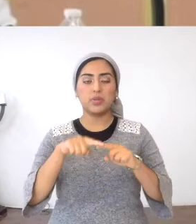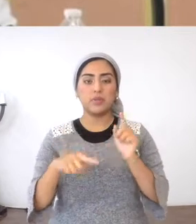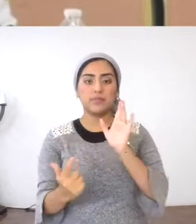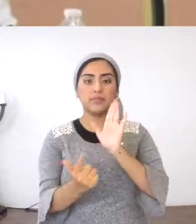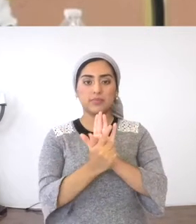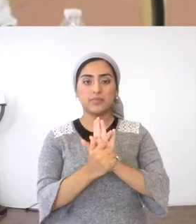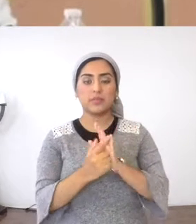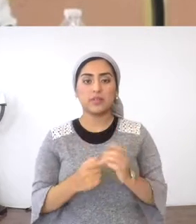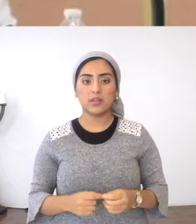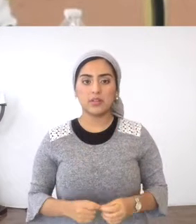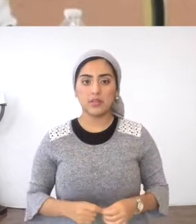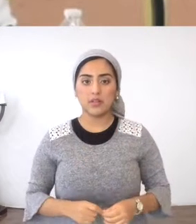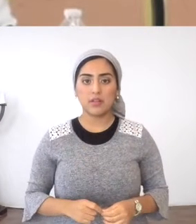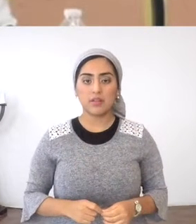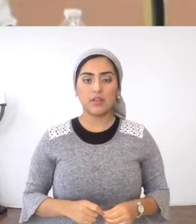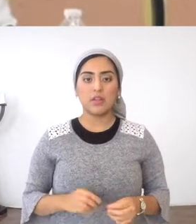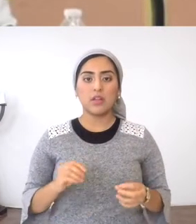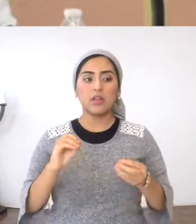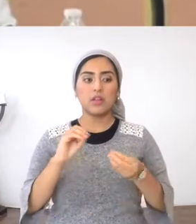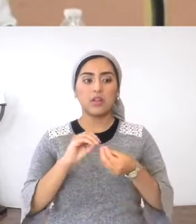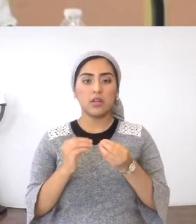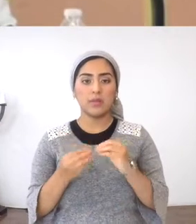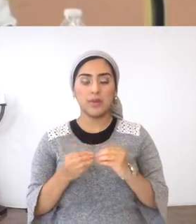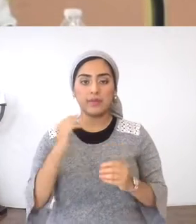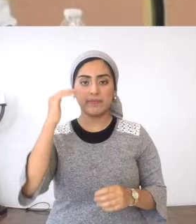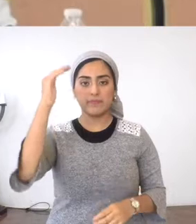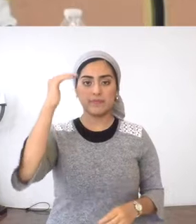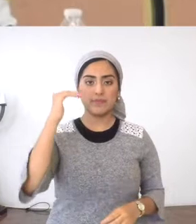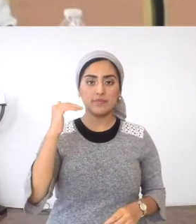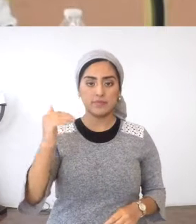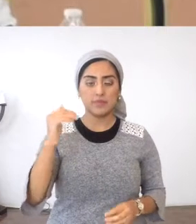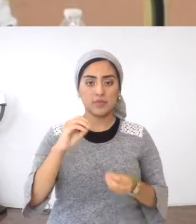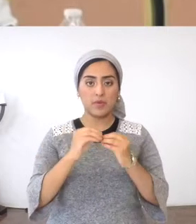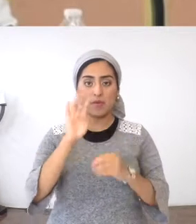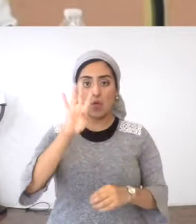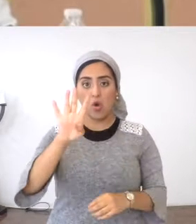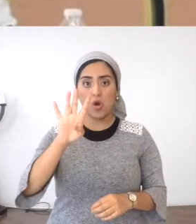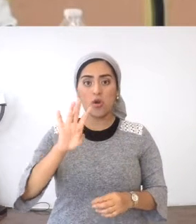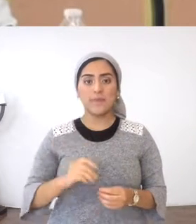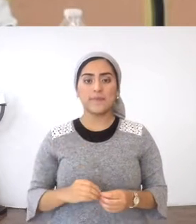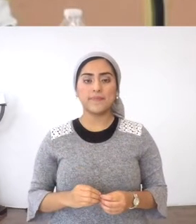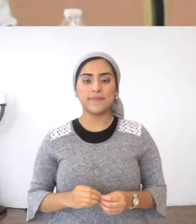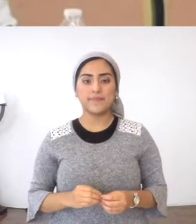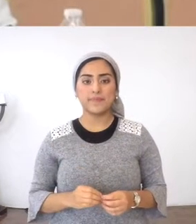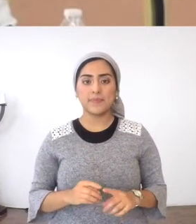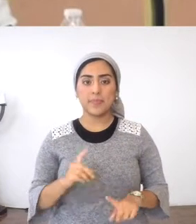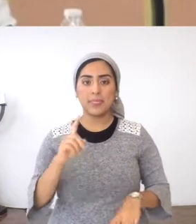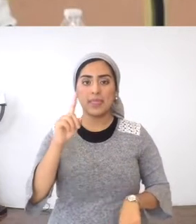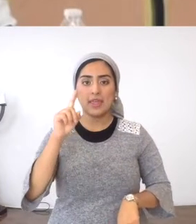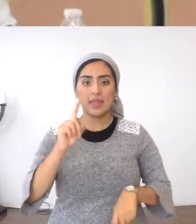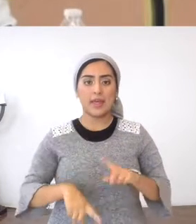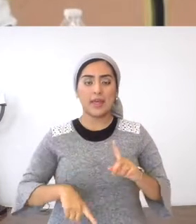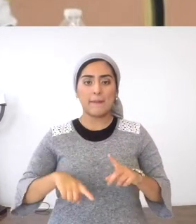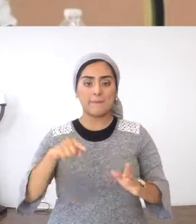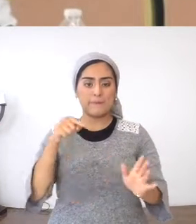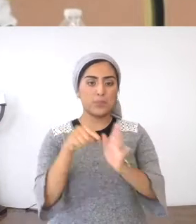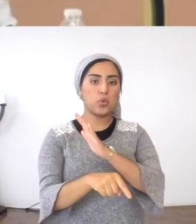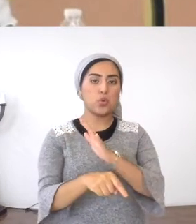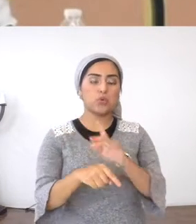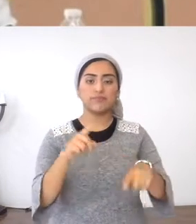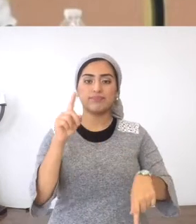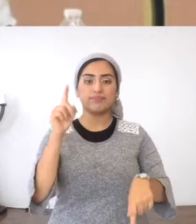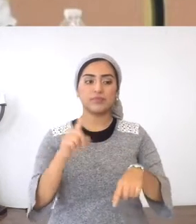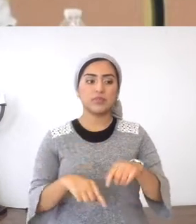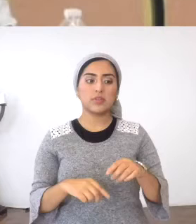A la fornicación Como número Que sigue El cuatro Es No Derramamiento De